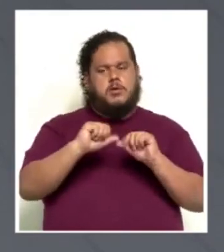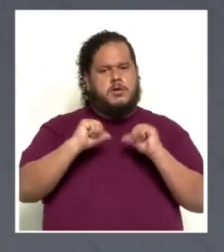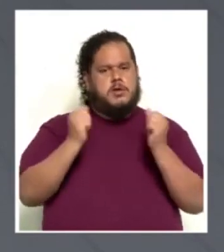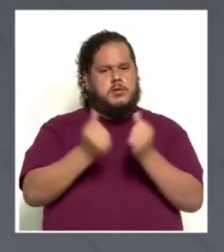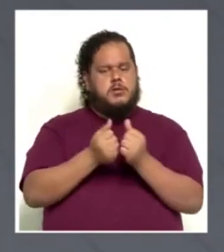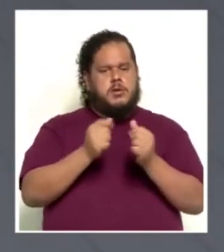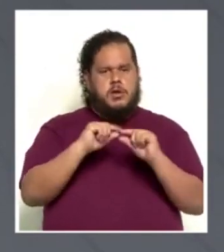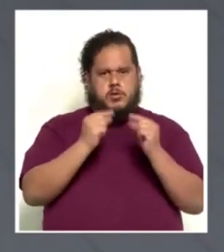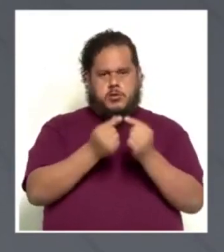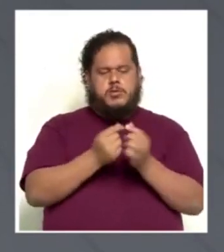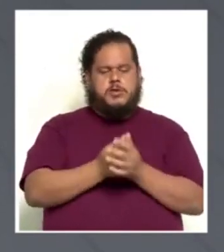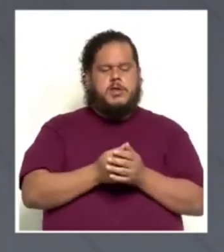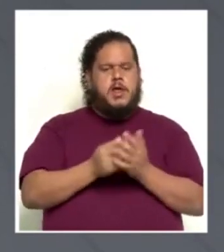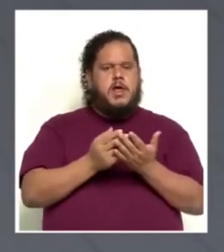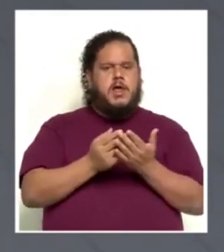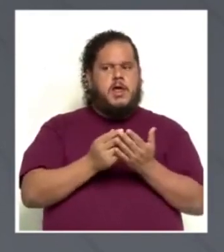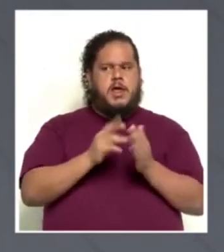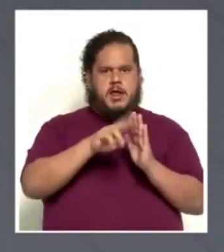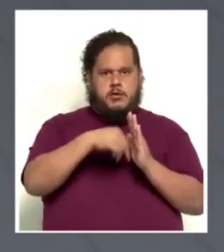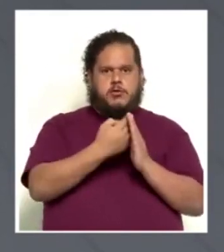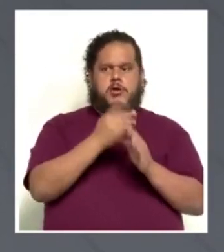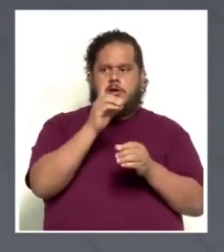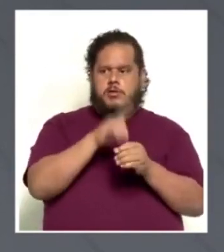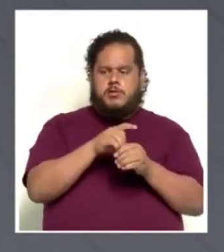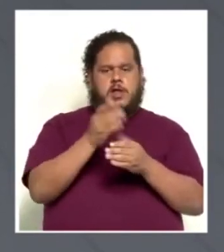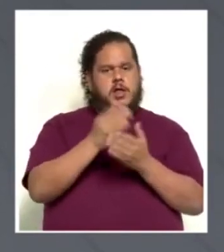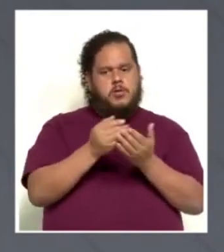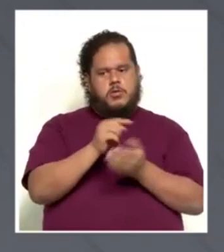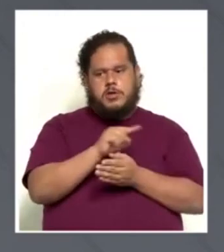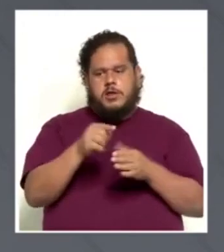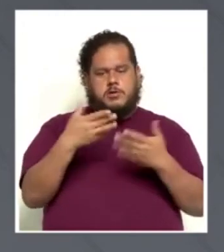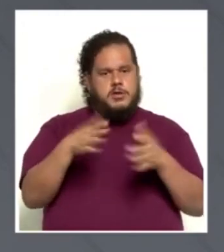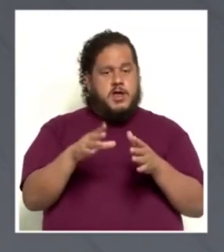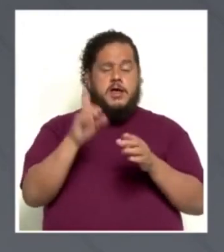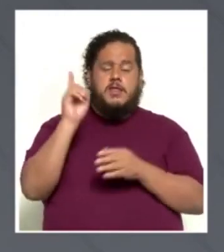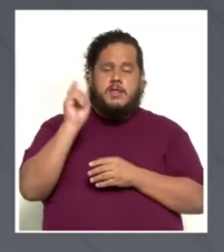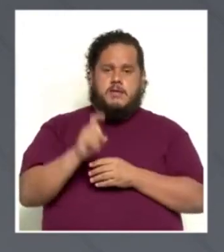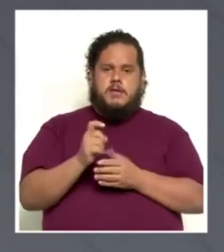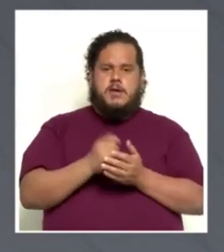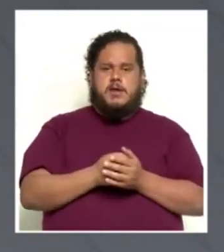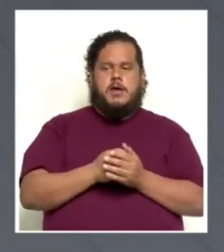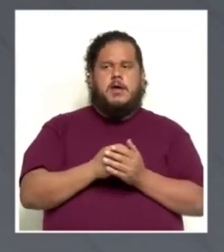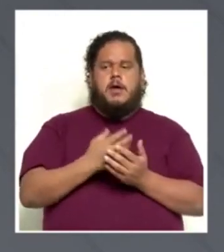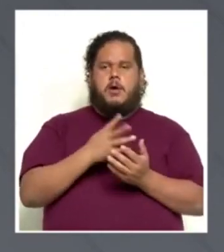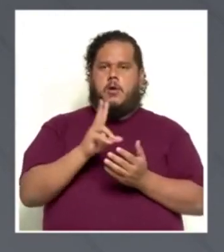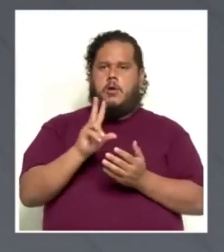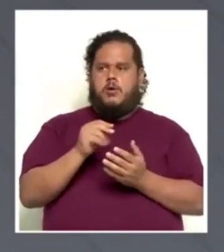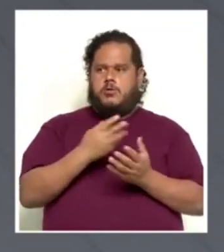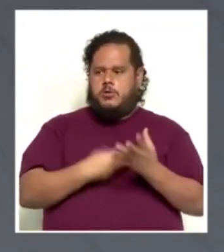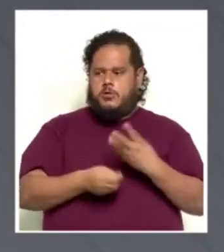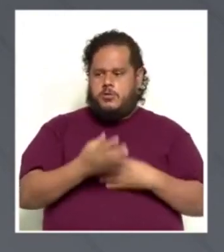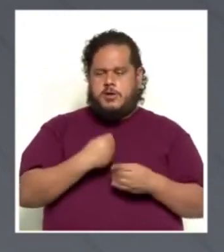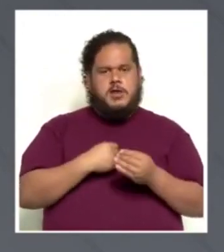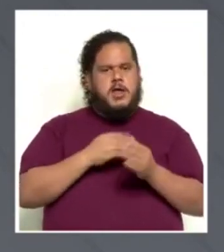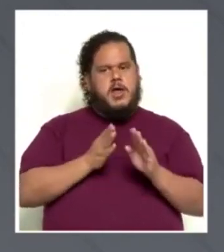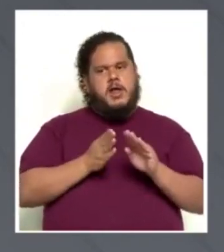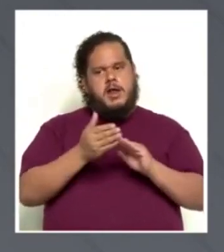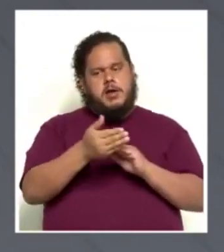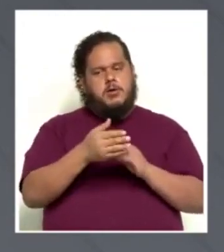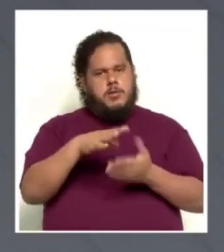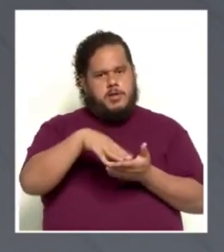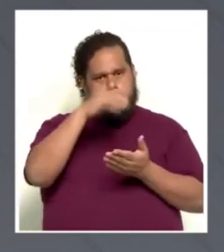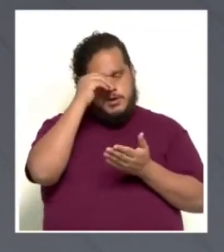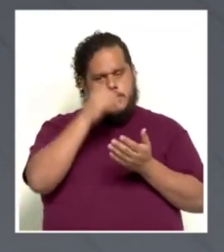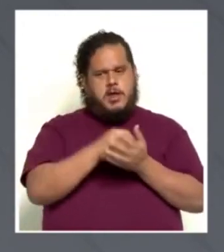agrupaciones. El rol de los exdiputados, por ejemplo, que yo creo que algunos de ellos ya deberían por lo menos o no sufrirían la curva de aprendizaje de la que Eugenia